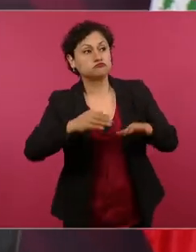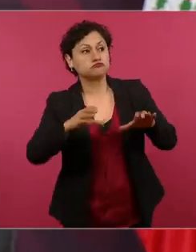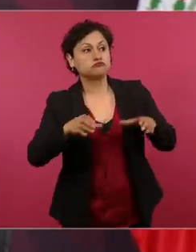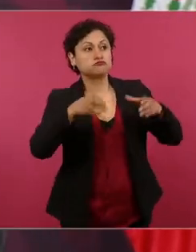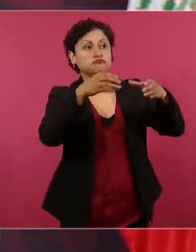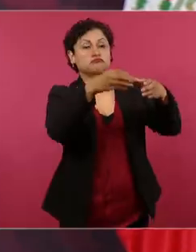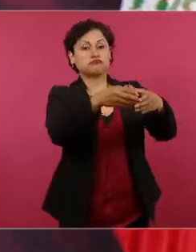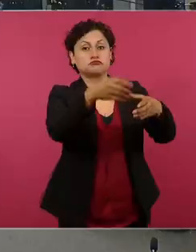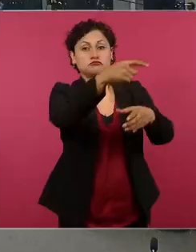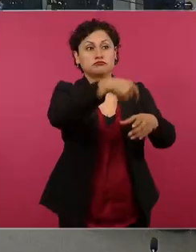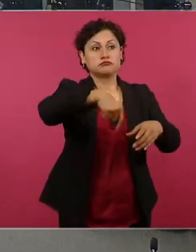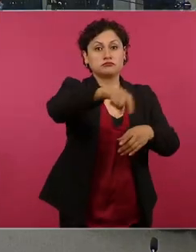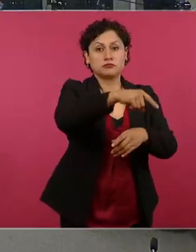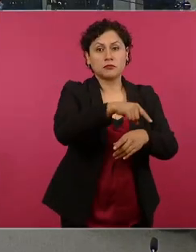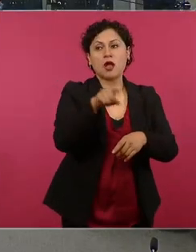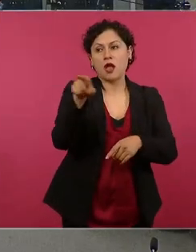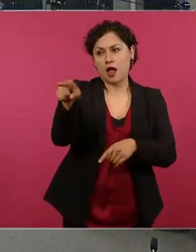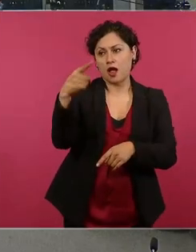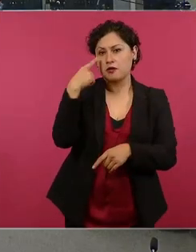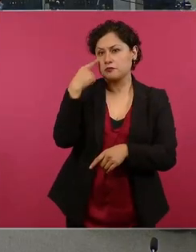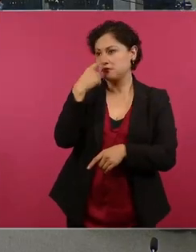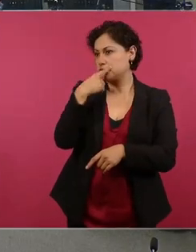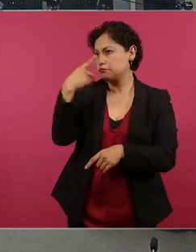es una solución